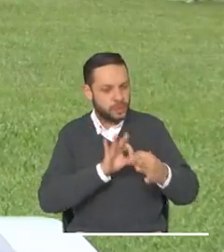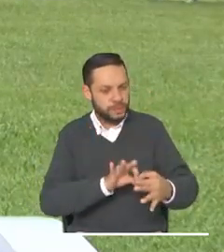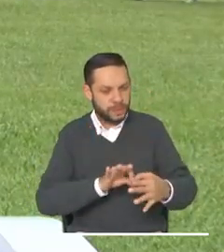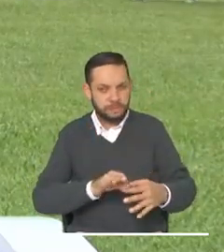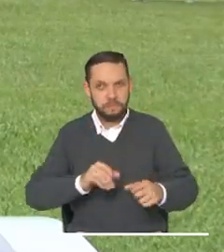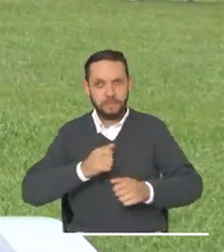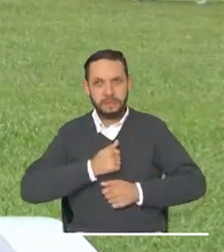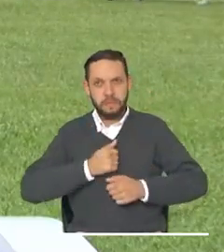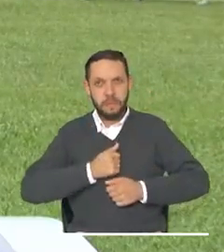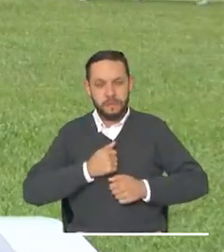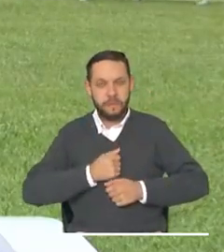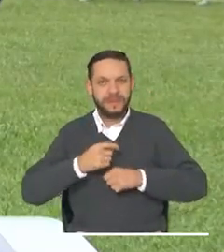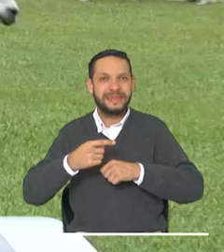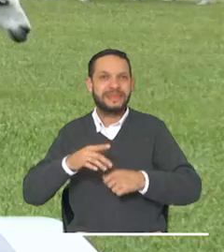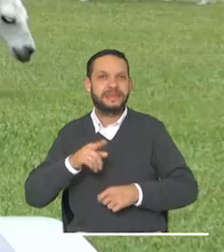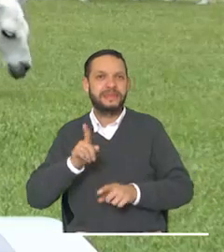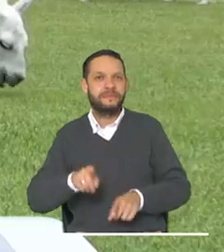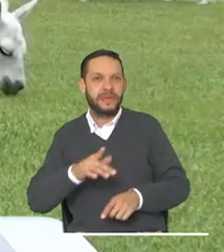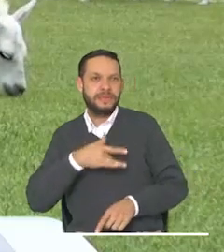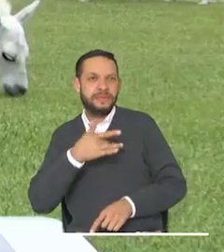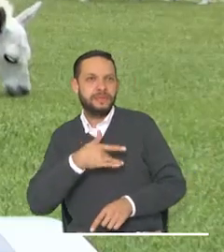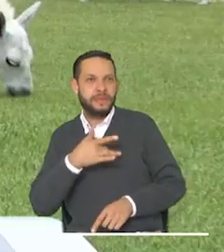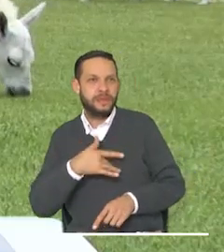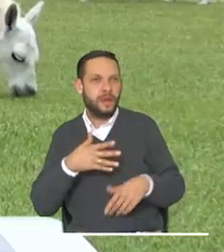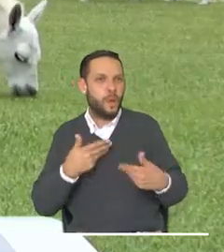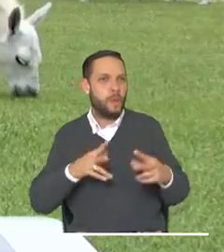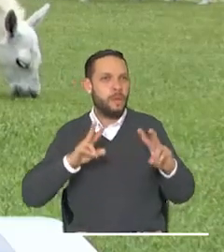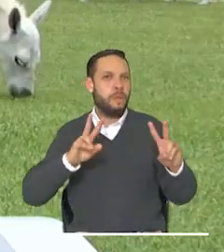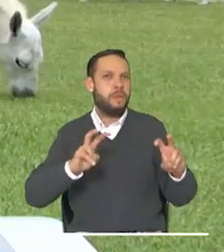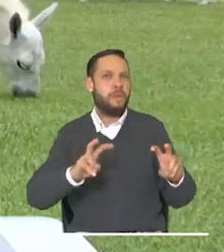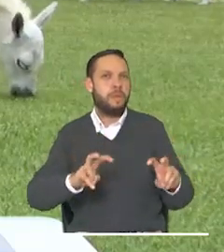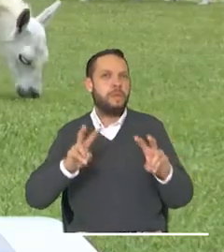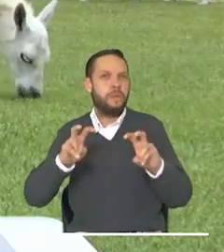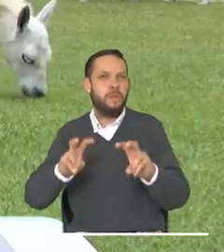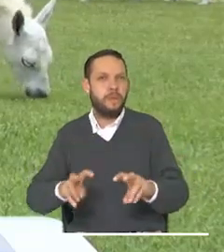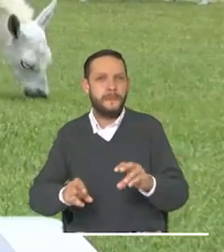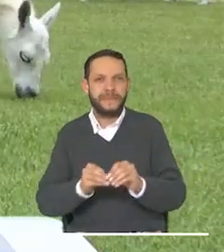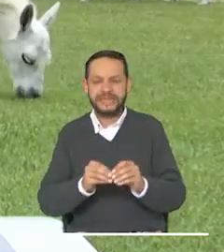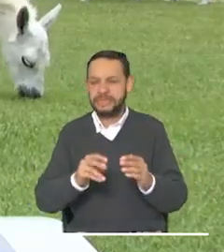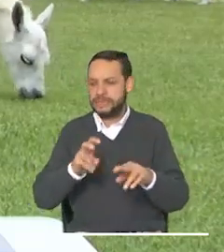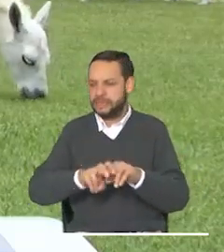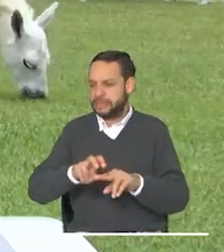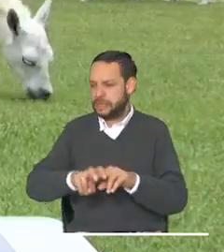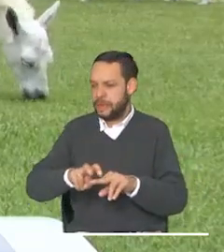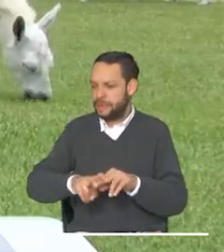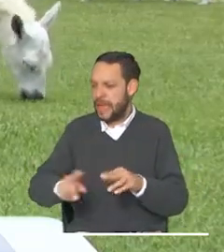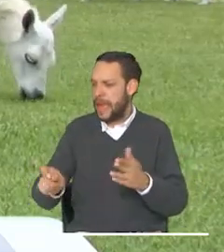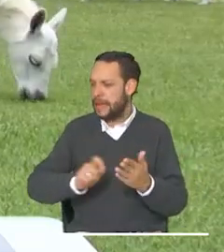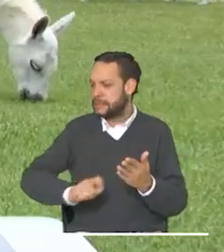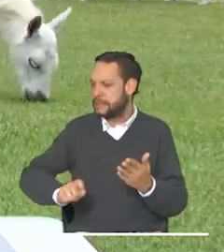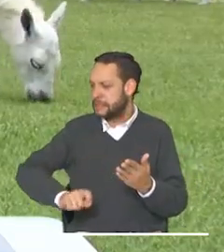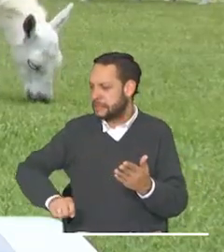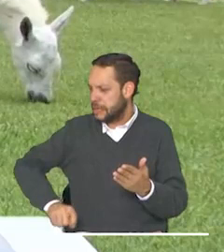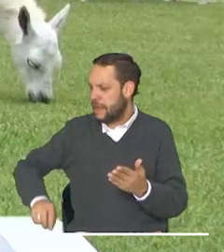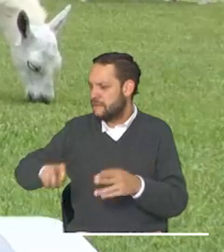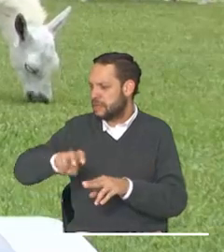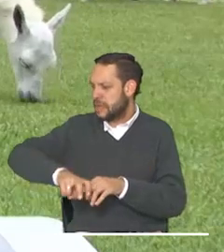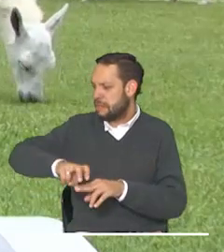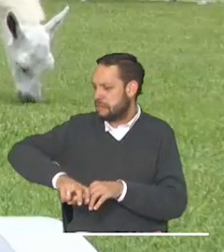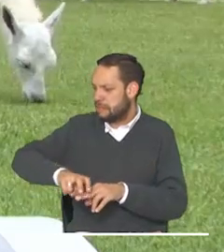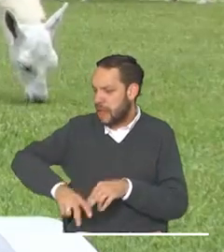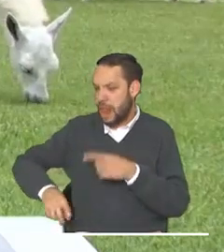psíquico y sentarnos a escribir un grupo de personas y y